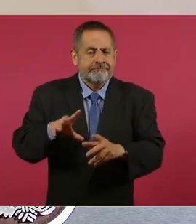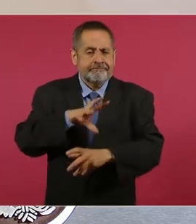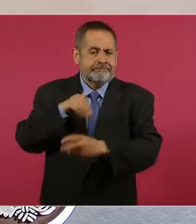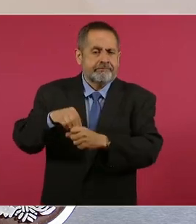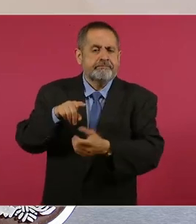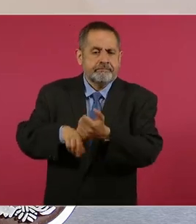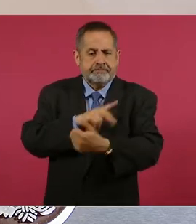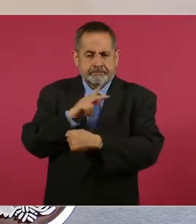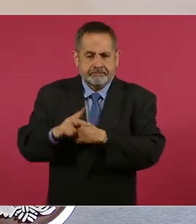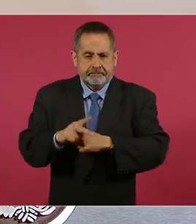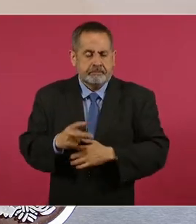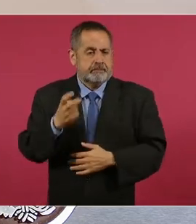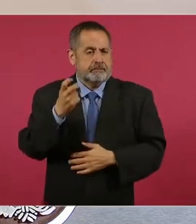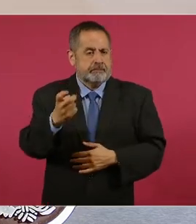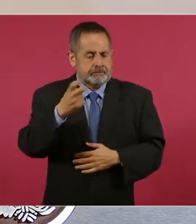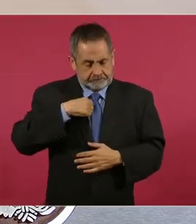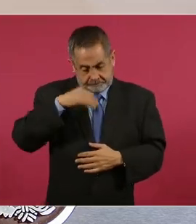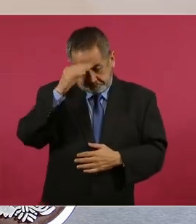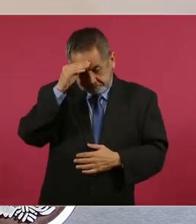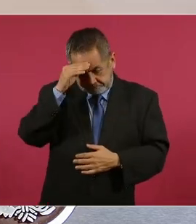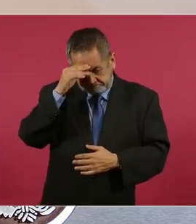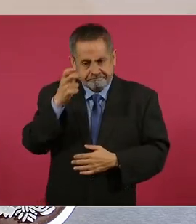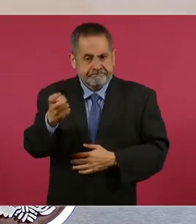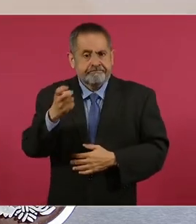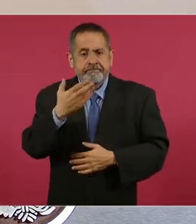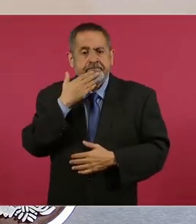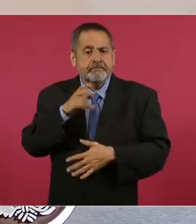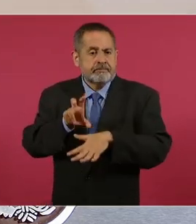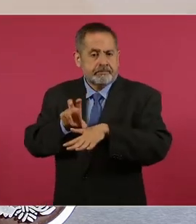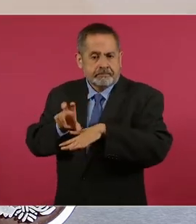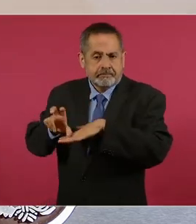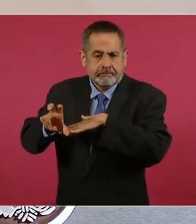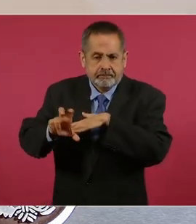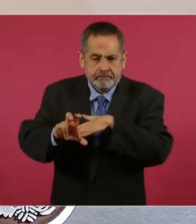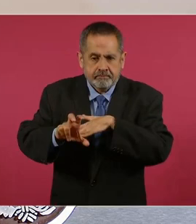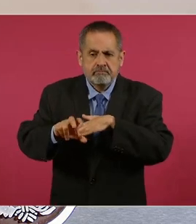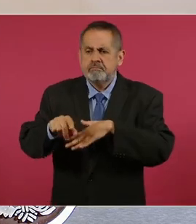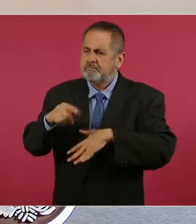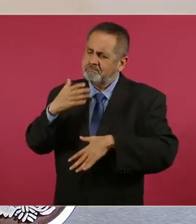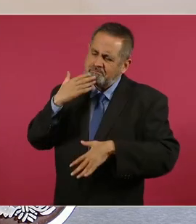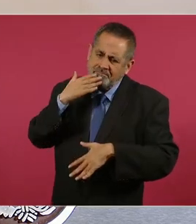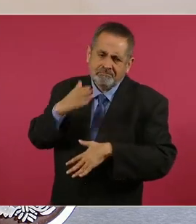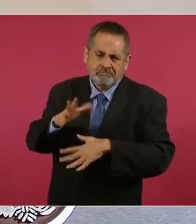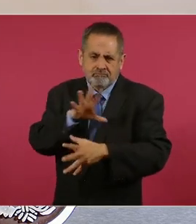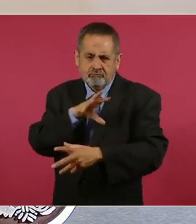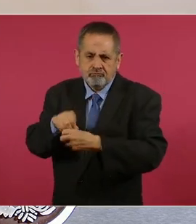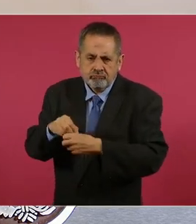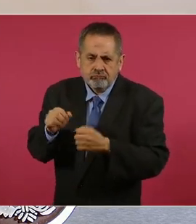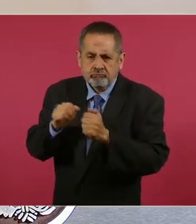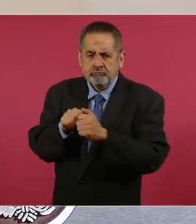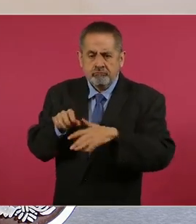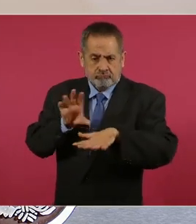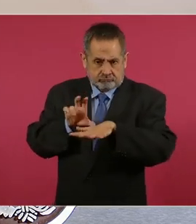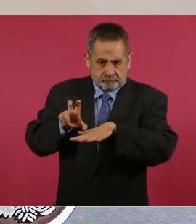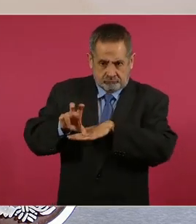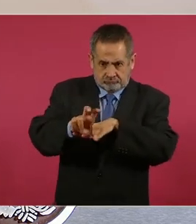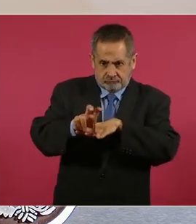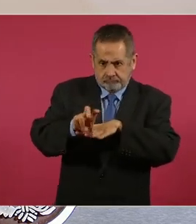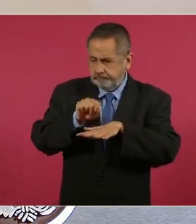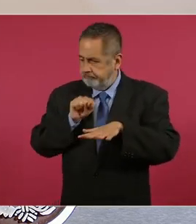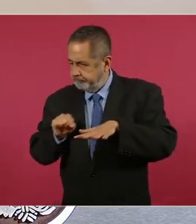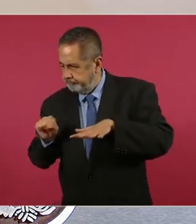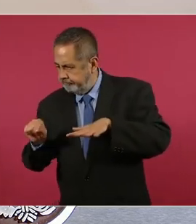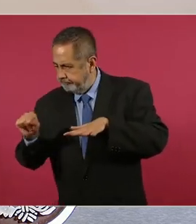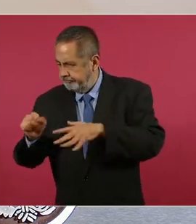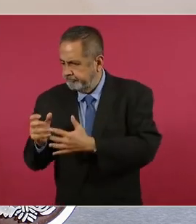eso tiene mucho sentido que el Tren Maya vaya acompañado de un gran trabajo de salvamento arqueológico